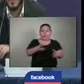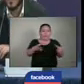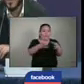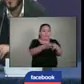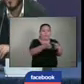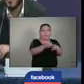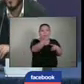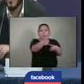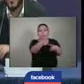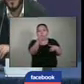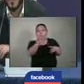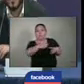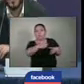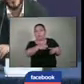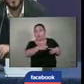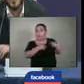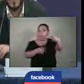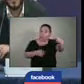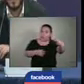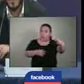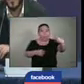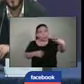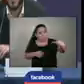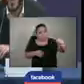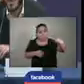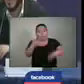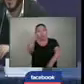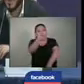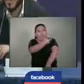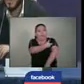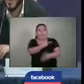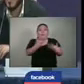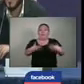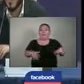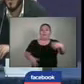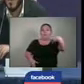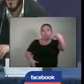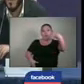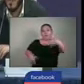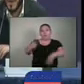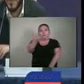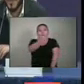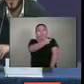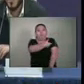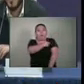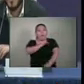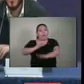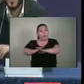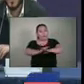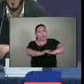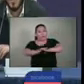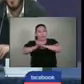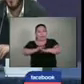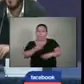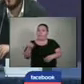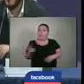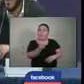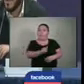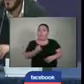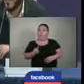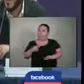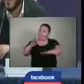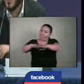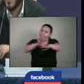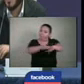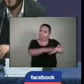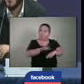de contar con no una, dos ni tres, sino que incluso cuatro dosis para mantener lo más protegida la población. Así que un llamado